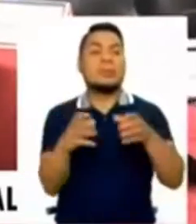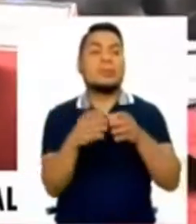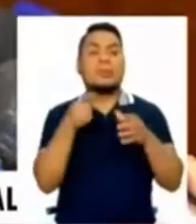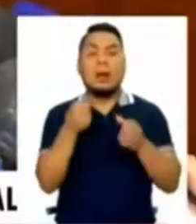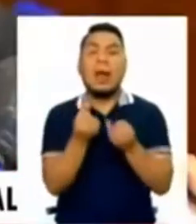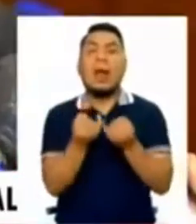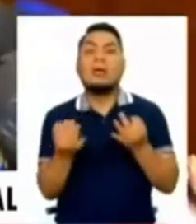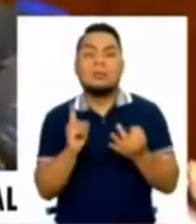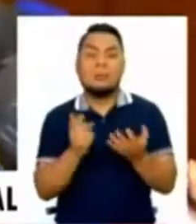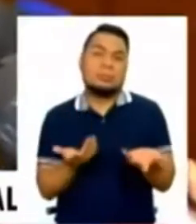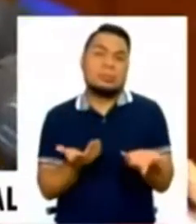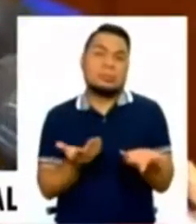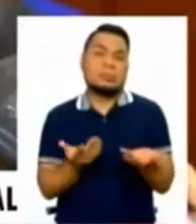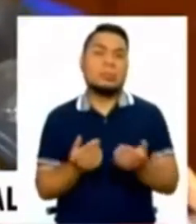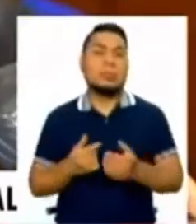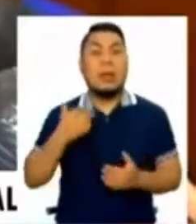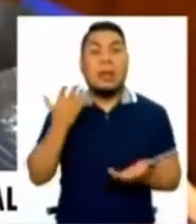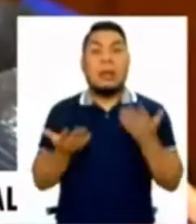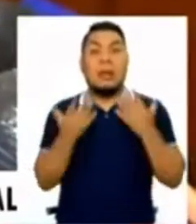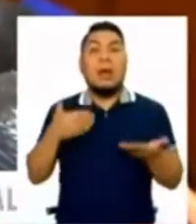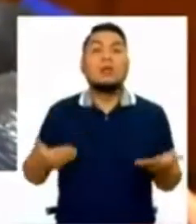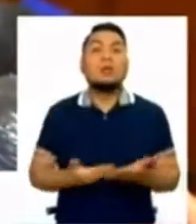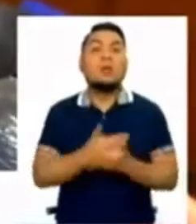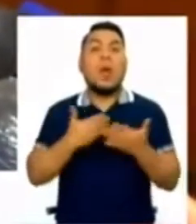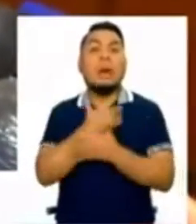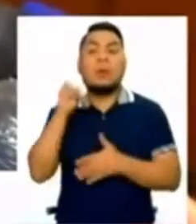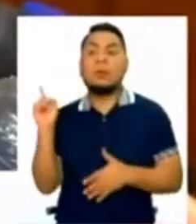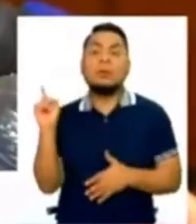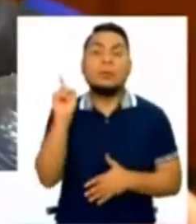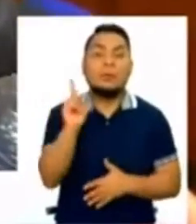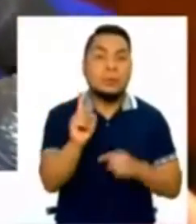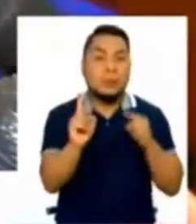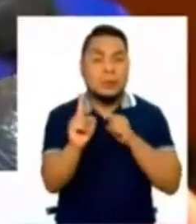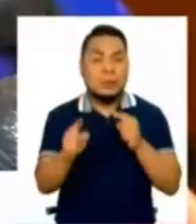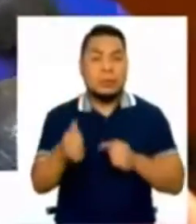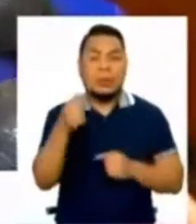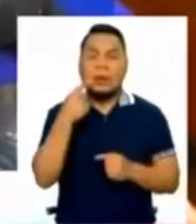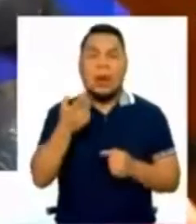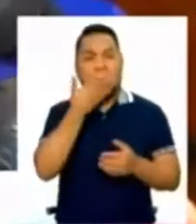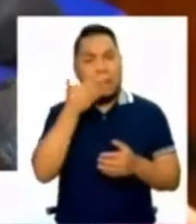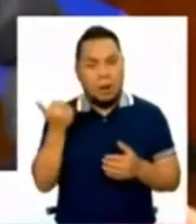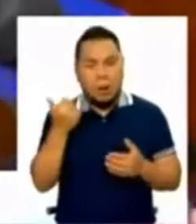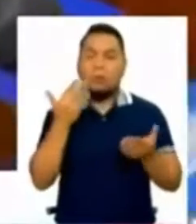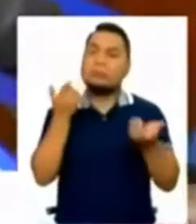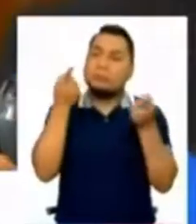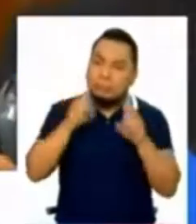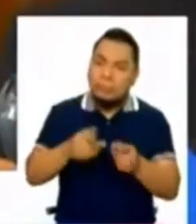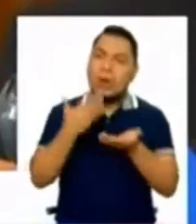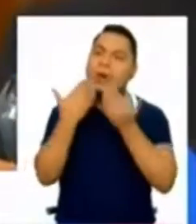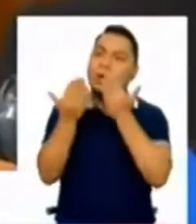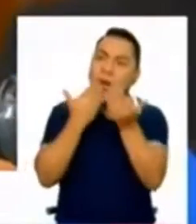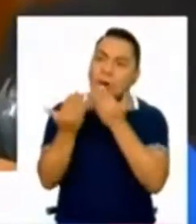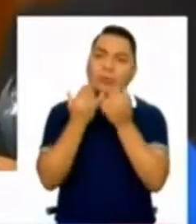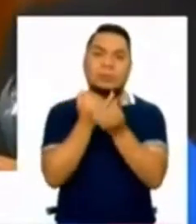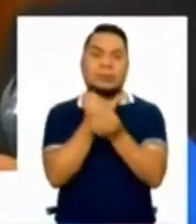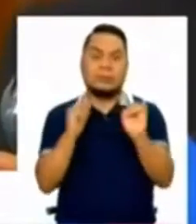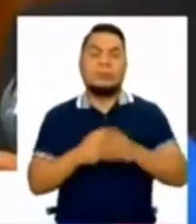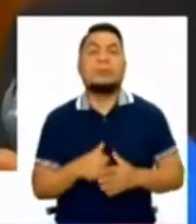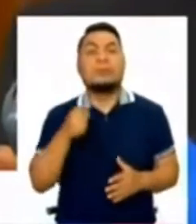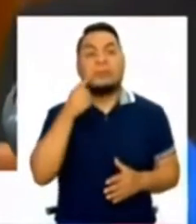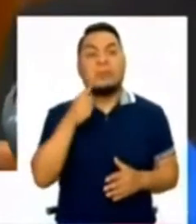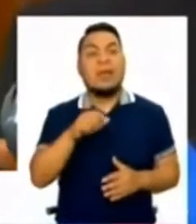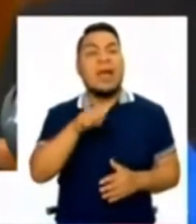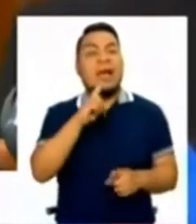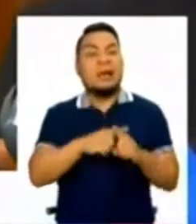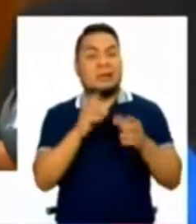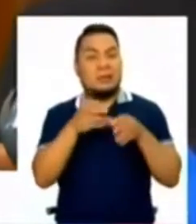gabinete. Tal vez más concertador, más independiente. Yo creo que eso es lo que debería hacer, ¿no? Alex Paredes, del